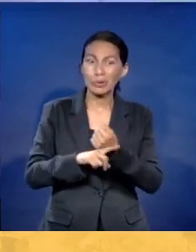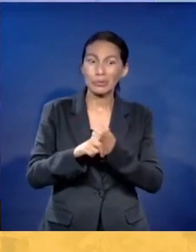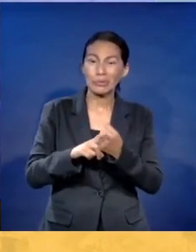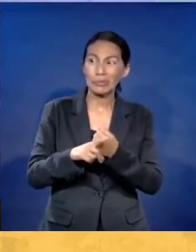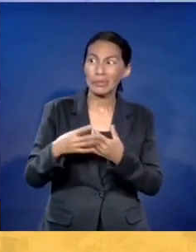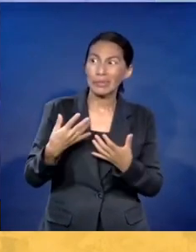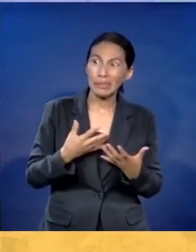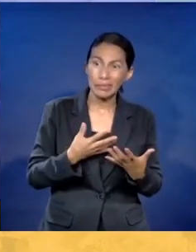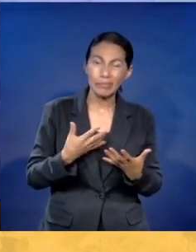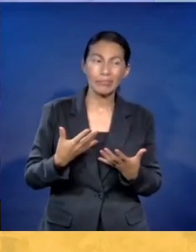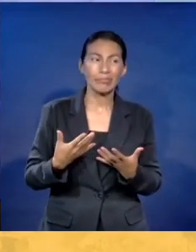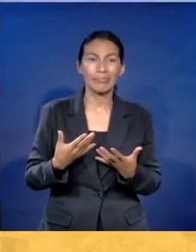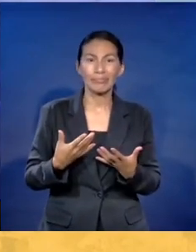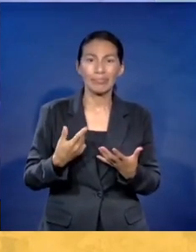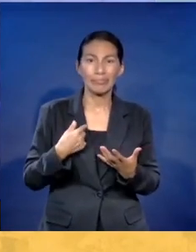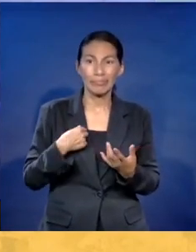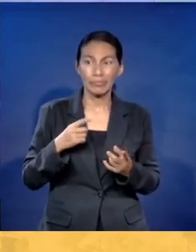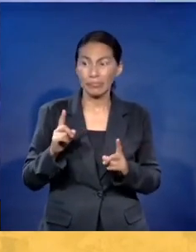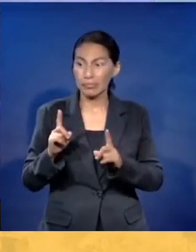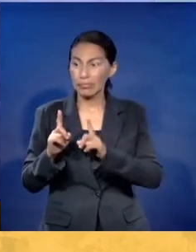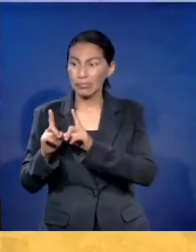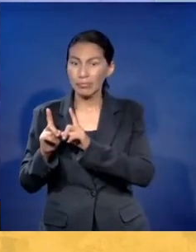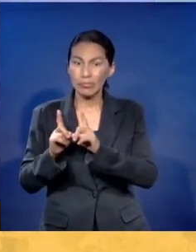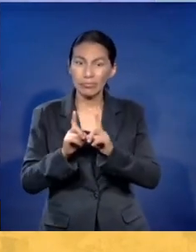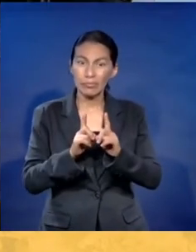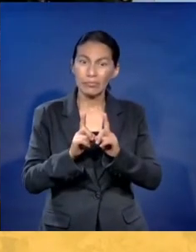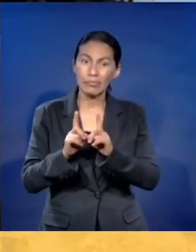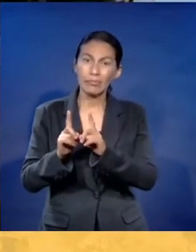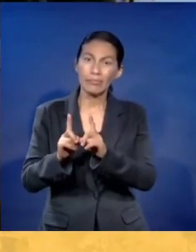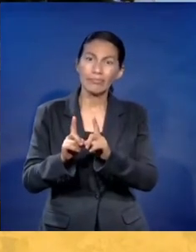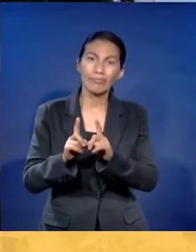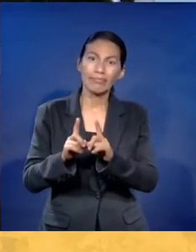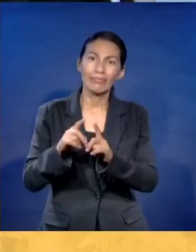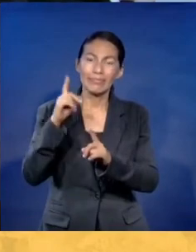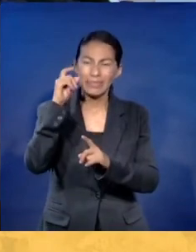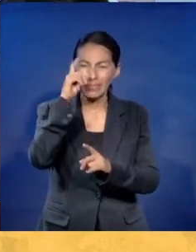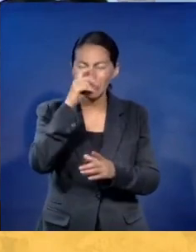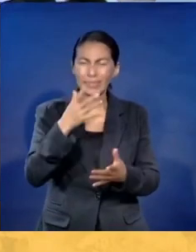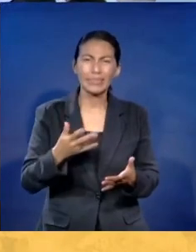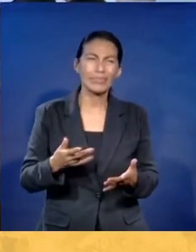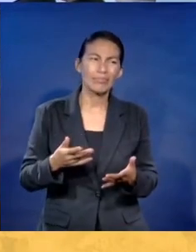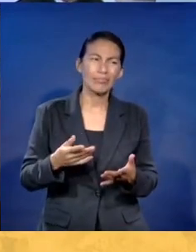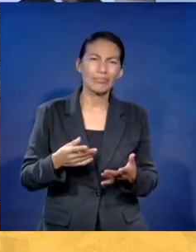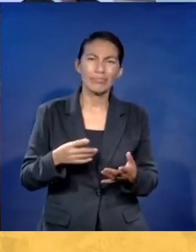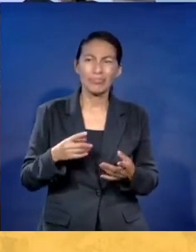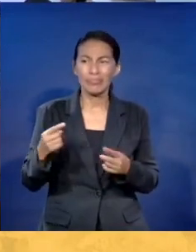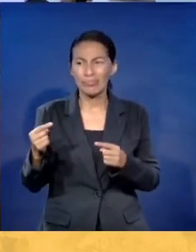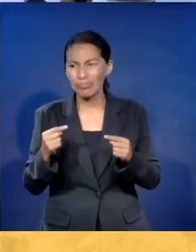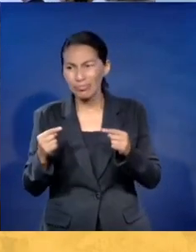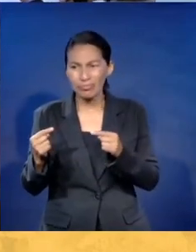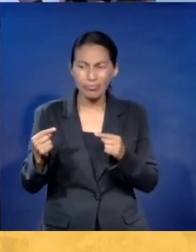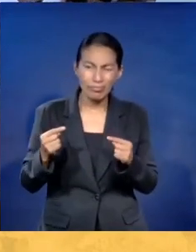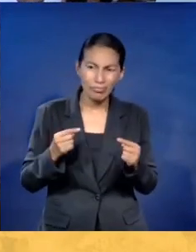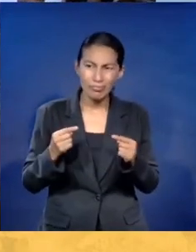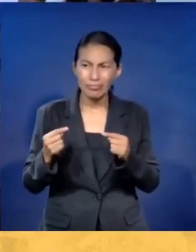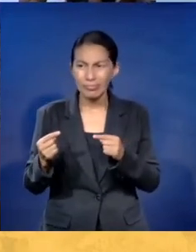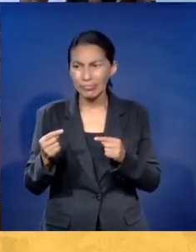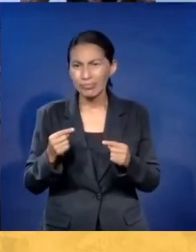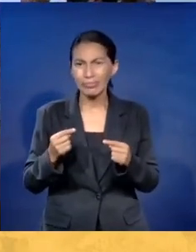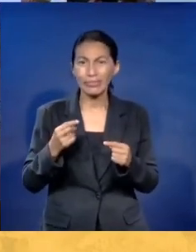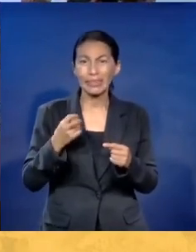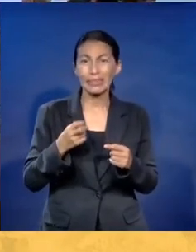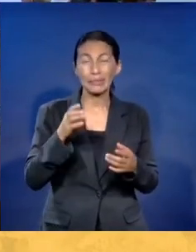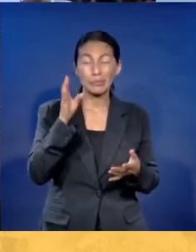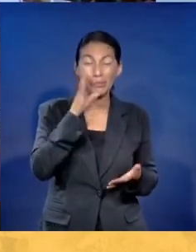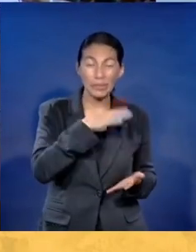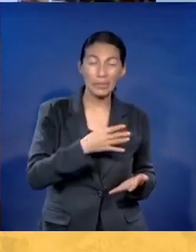y luego cuando iba con él empezamos a tener roces roces roces y y se volvió incómodo el